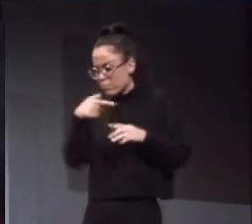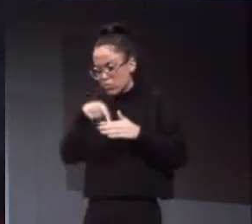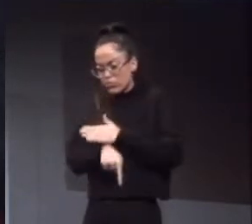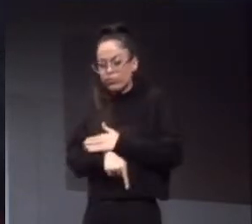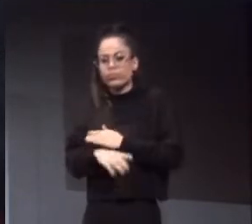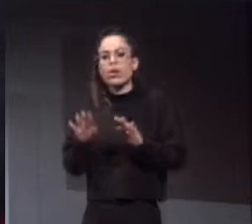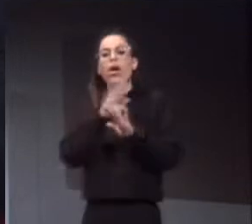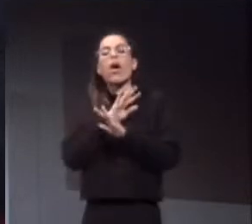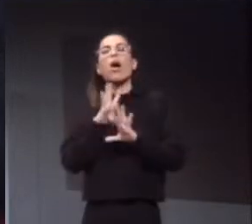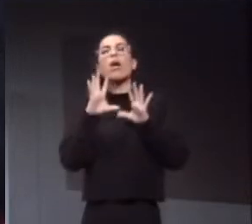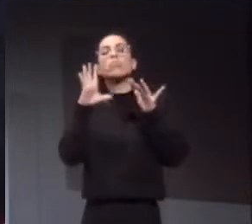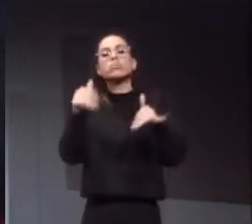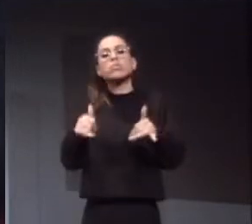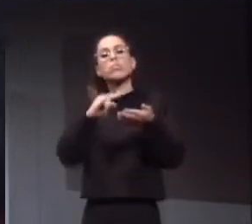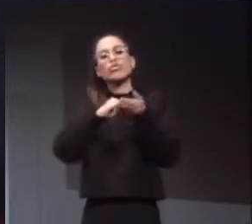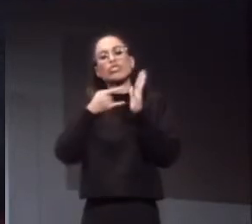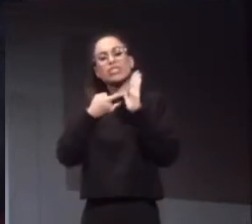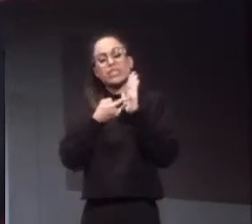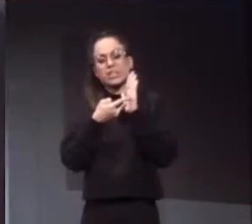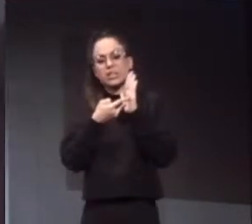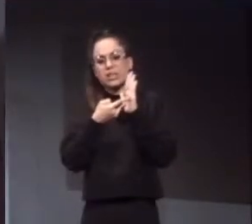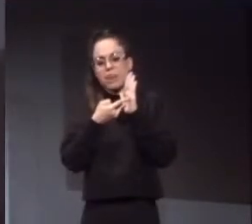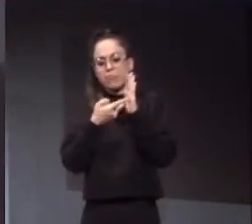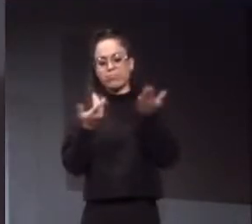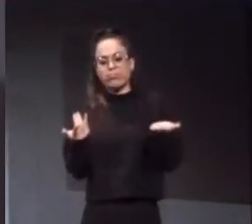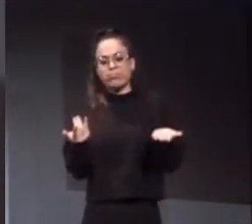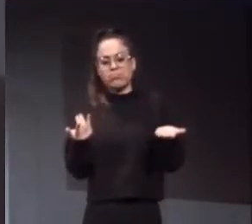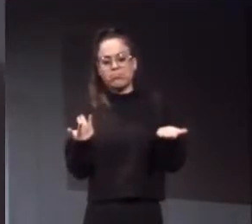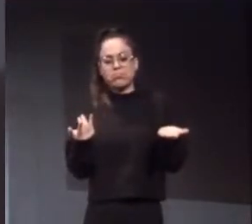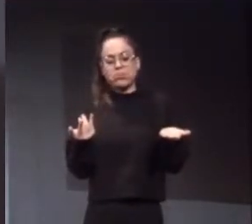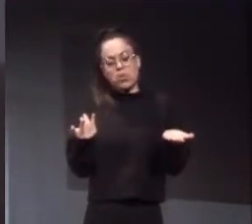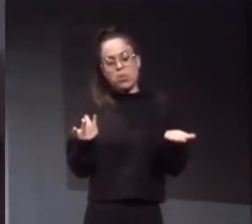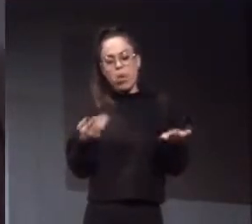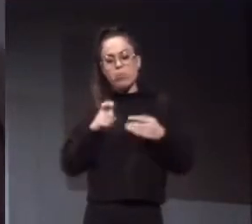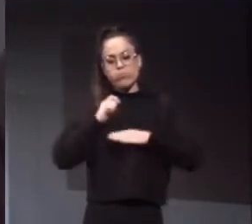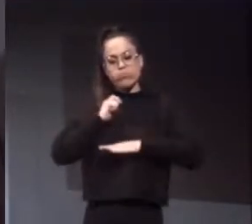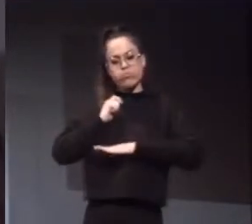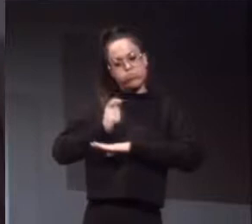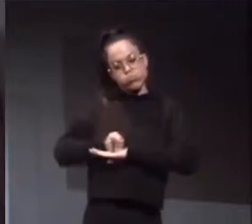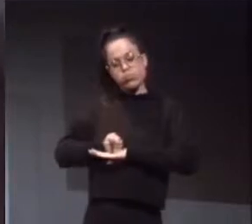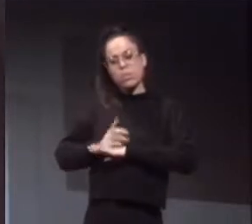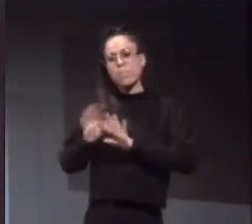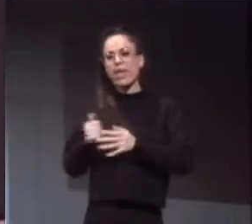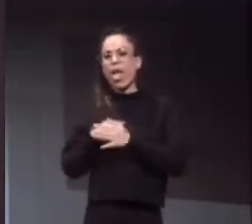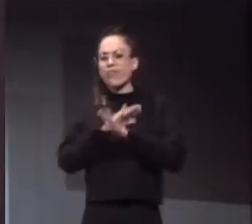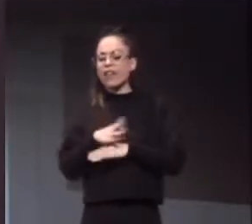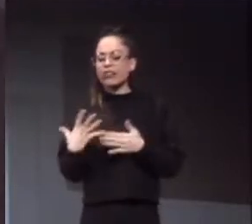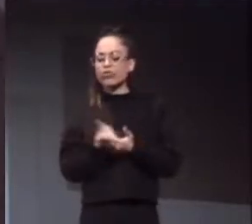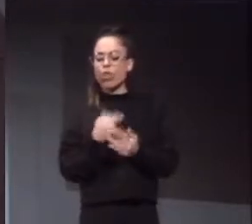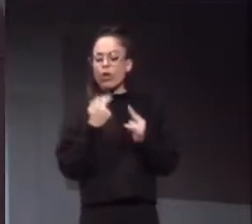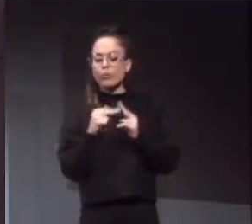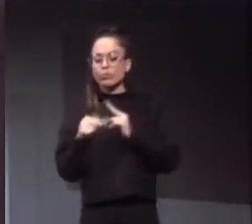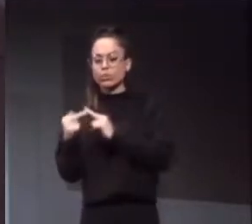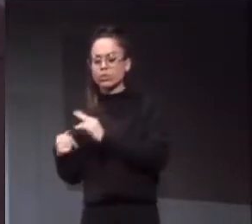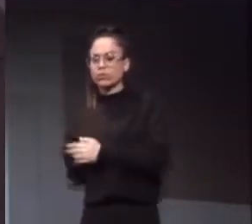momento el sistema de poder vigente pierde el paso pero ha reaccionado ha reaccionado cuando llego ha reaccionado